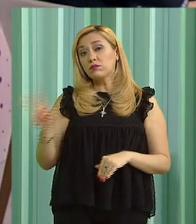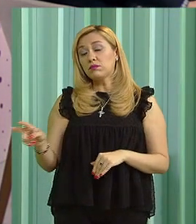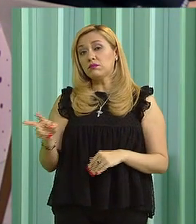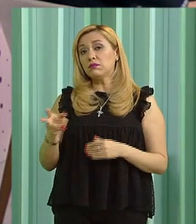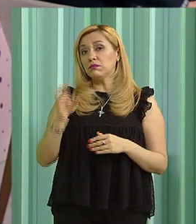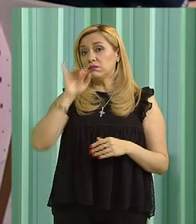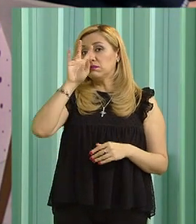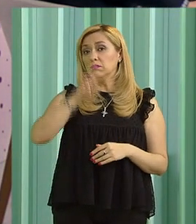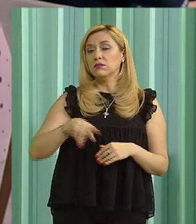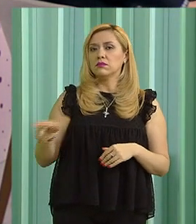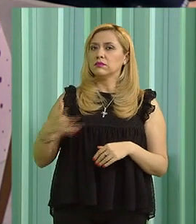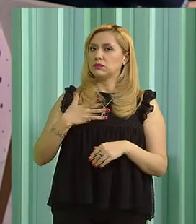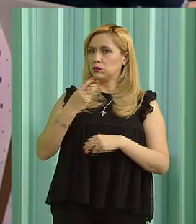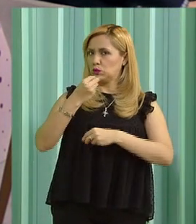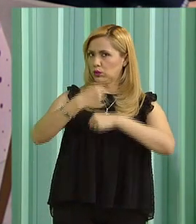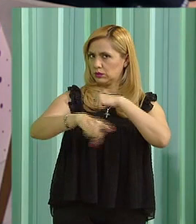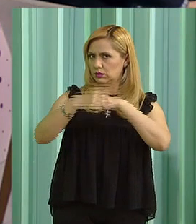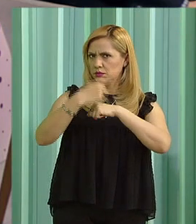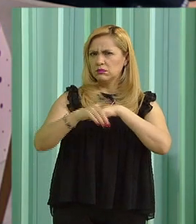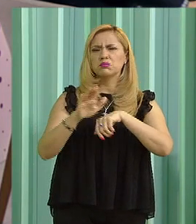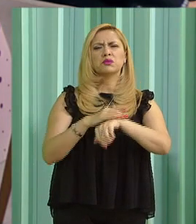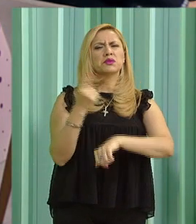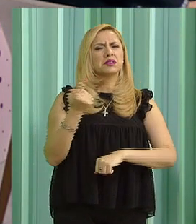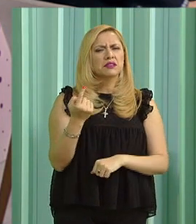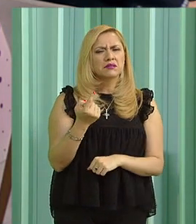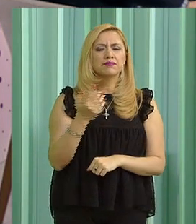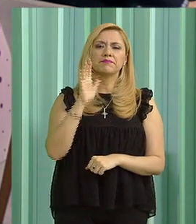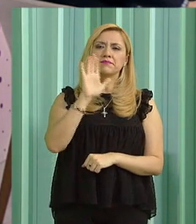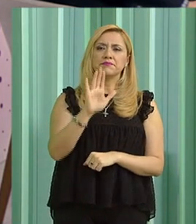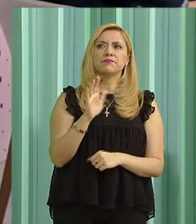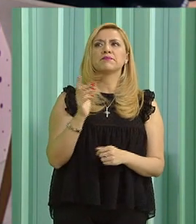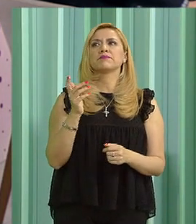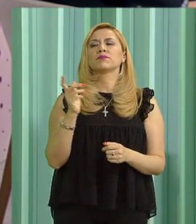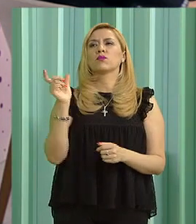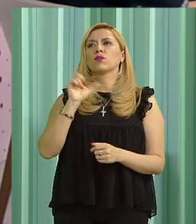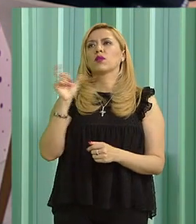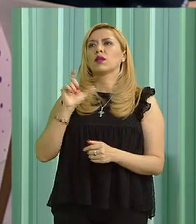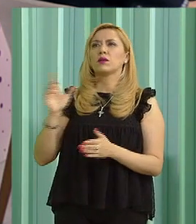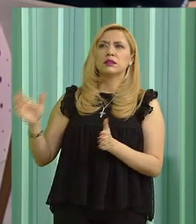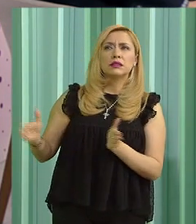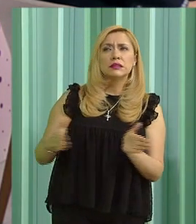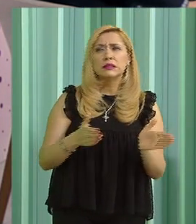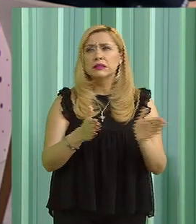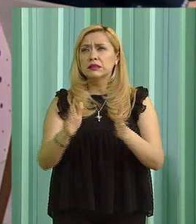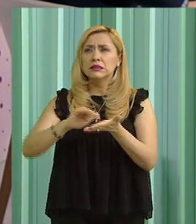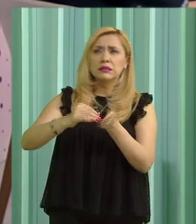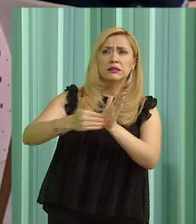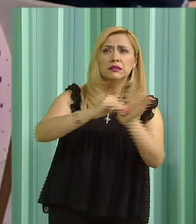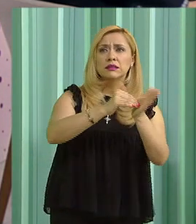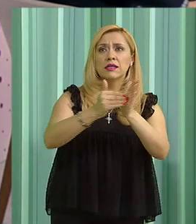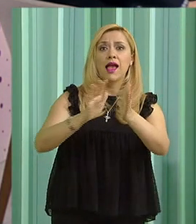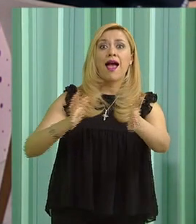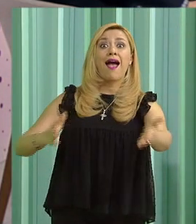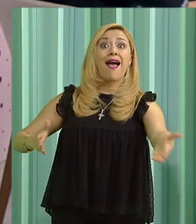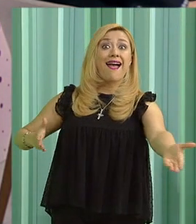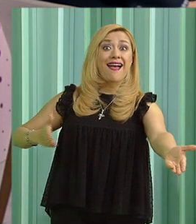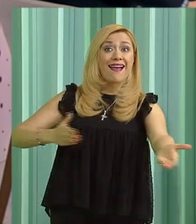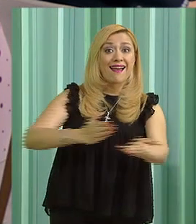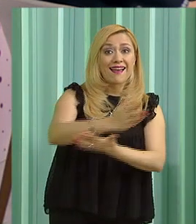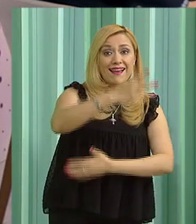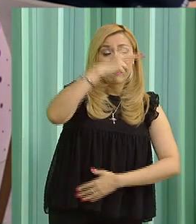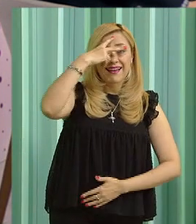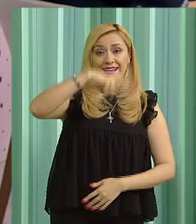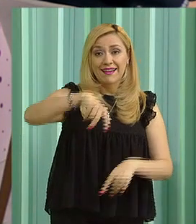a riesgos de diferentes tipos. Y una vez que han llegado al nuevo país, en este caso a México, acá